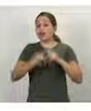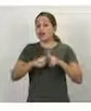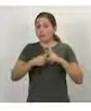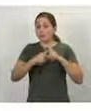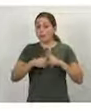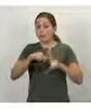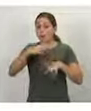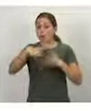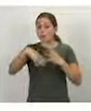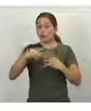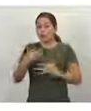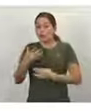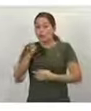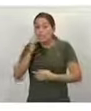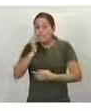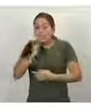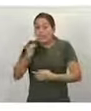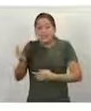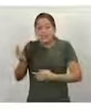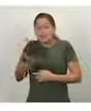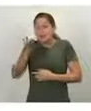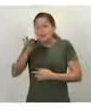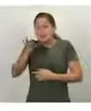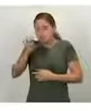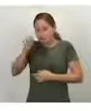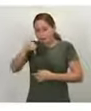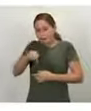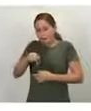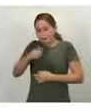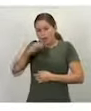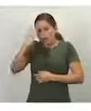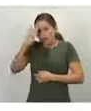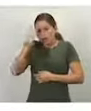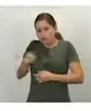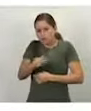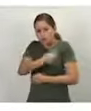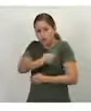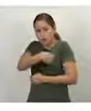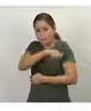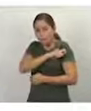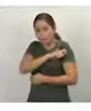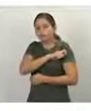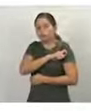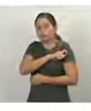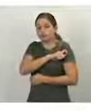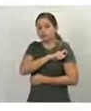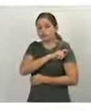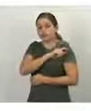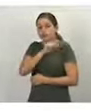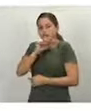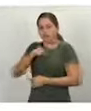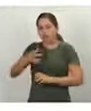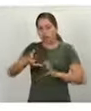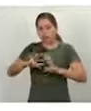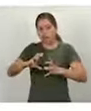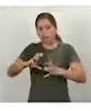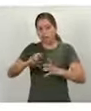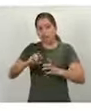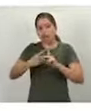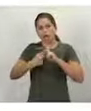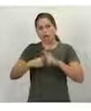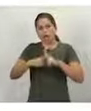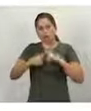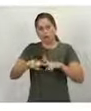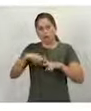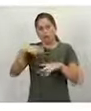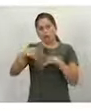problemas más urgentes que existían en la población. De esta forma, se resolvería el problema